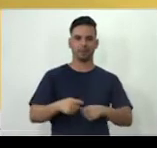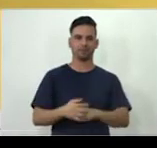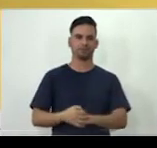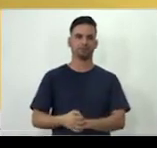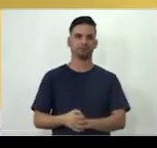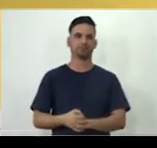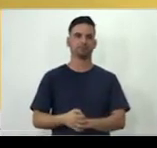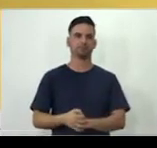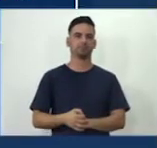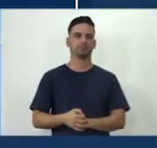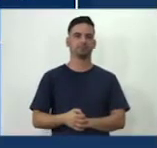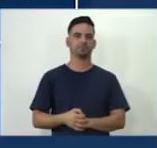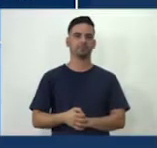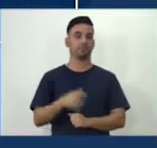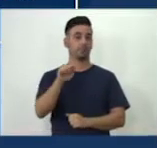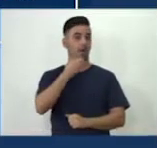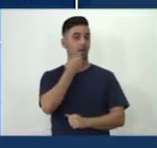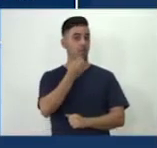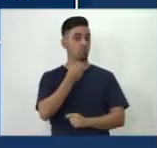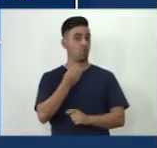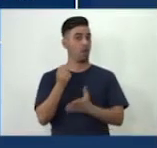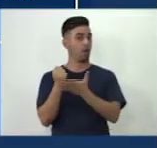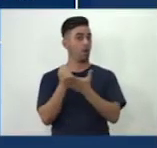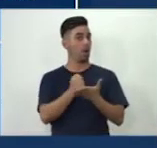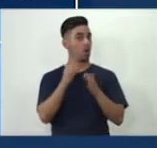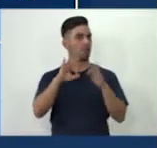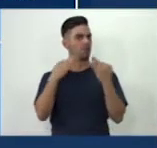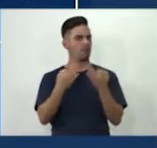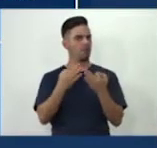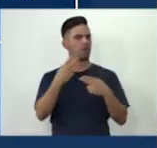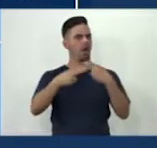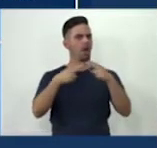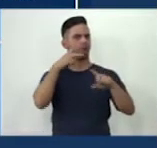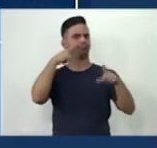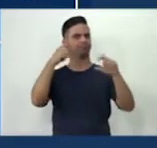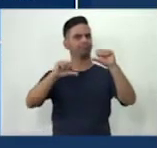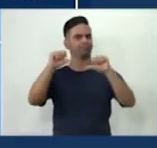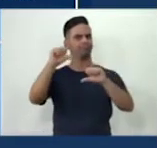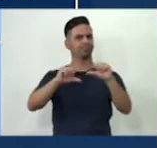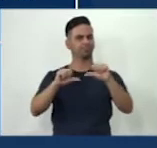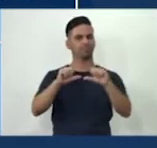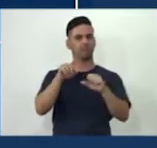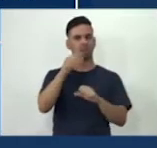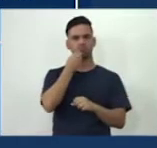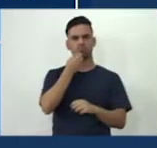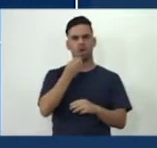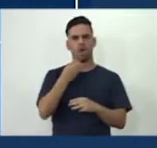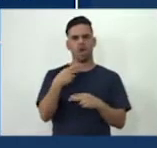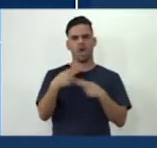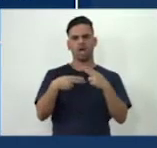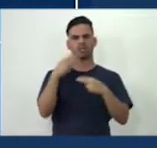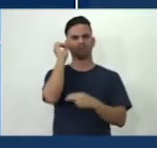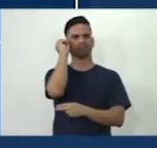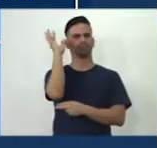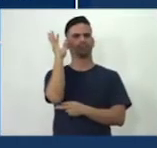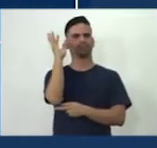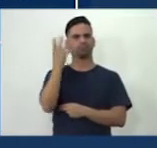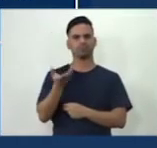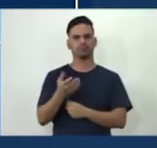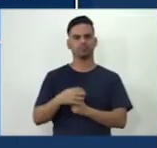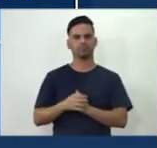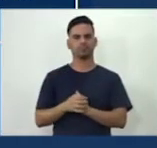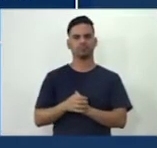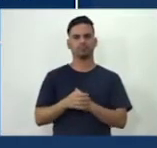página correspondiente. Y le proponemos también, con la ayuda de sus familiares, hacer una actividad experimental. Dice: construye